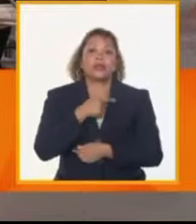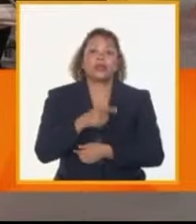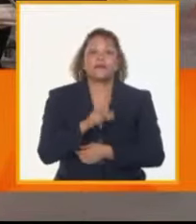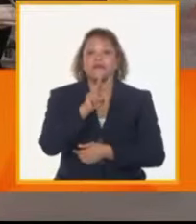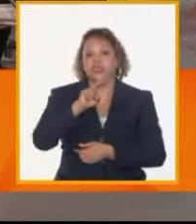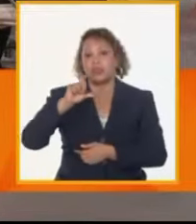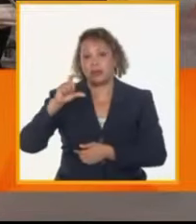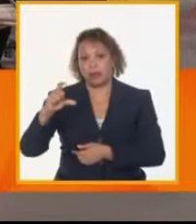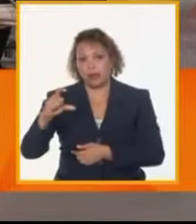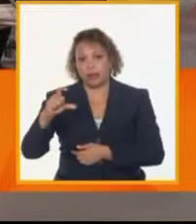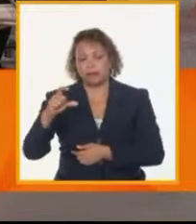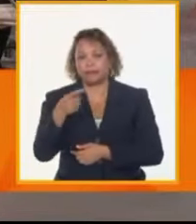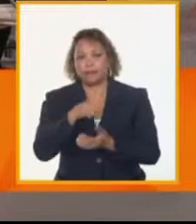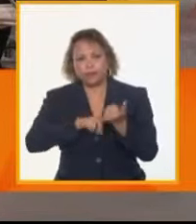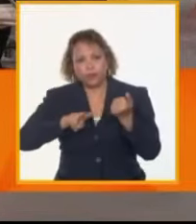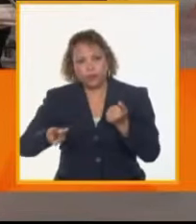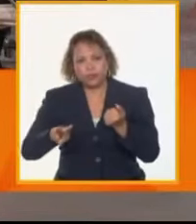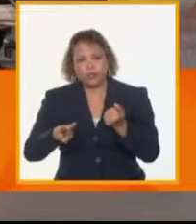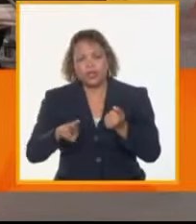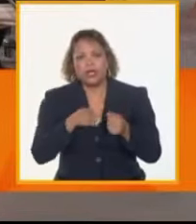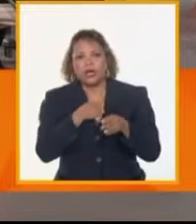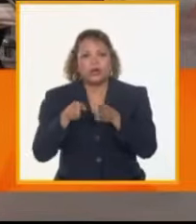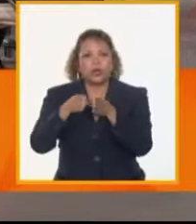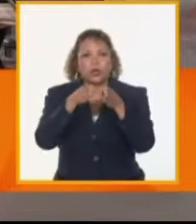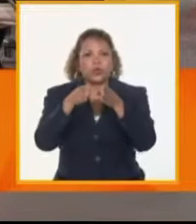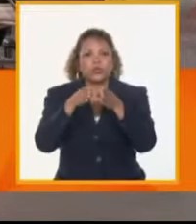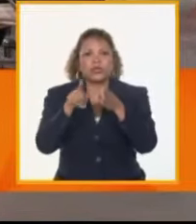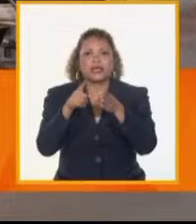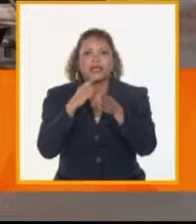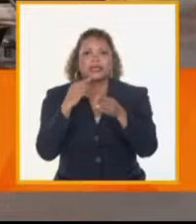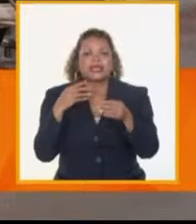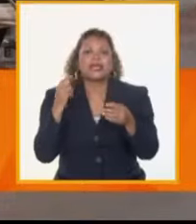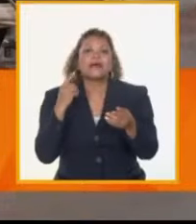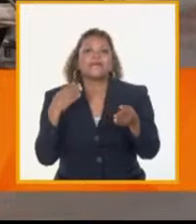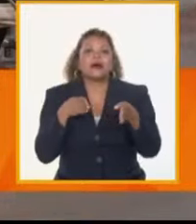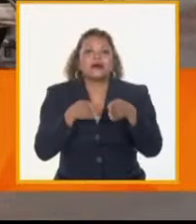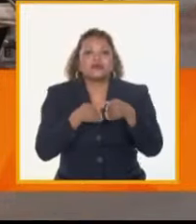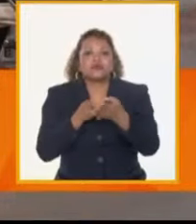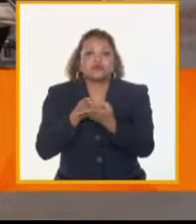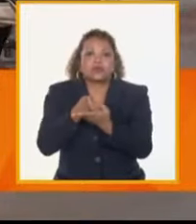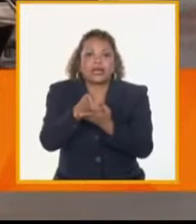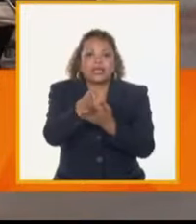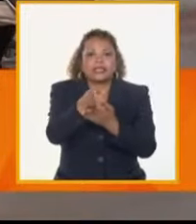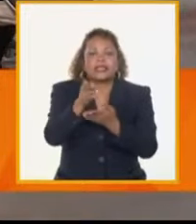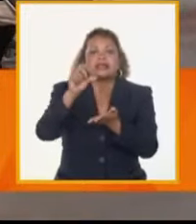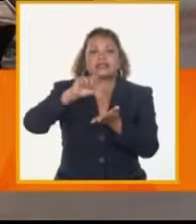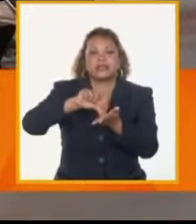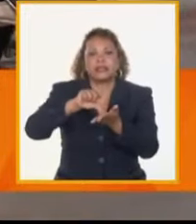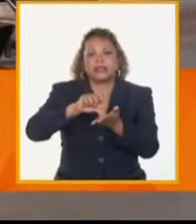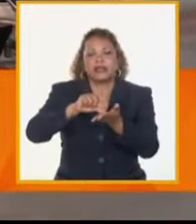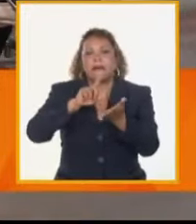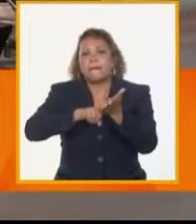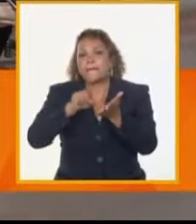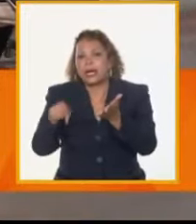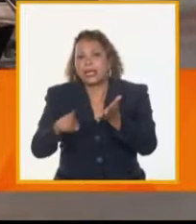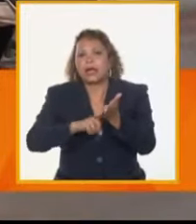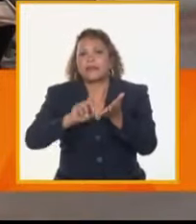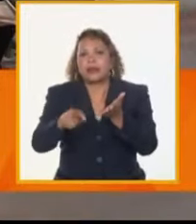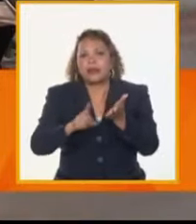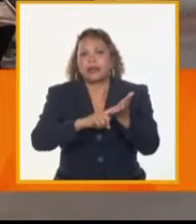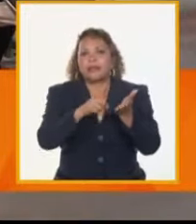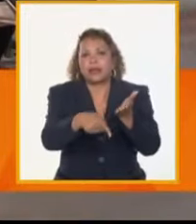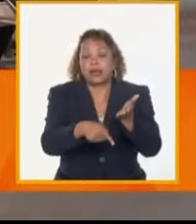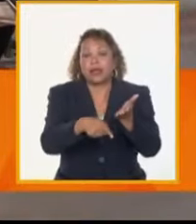Clara, de la ruta que se señala, es una ruta que circula por la carretera central, tiene un grupo de paradas establecidas en